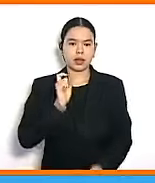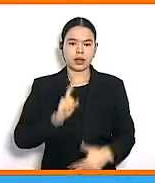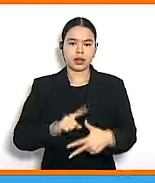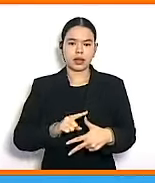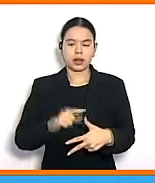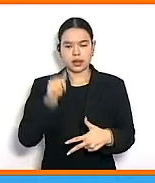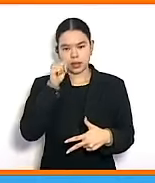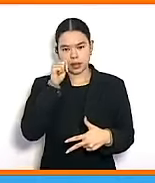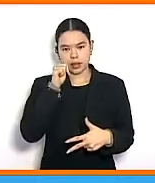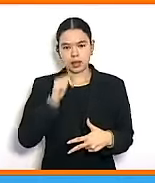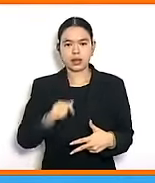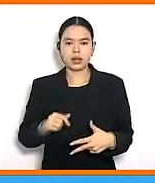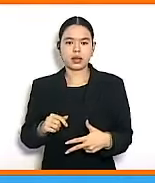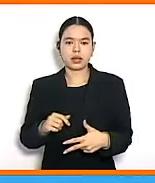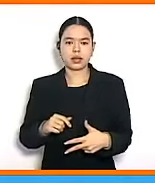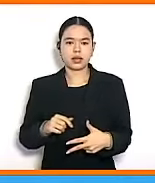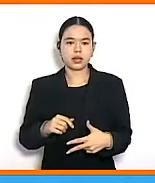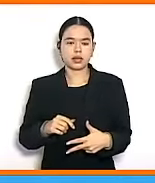atentos,